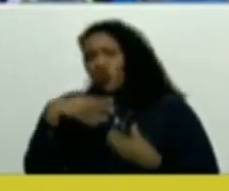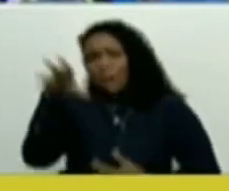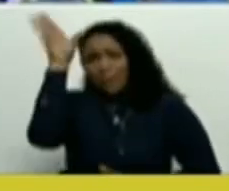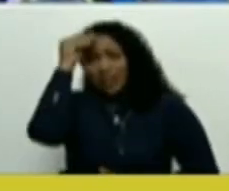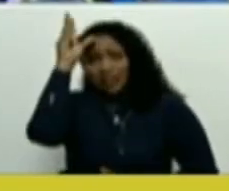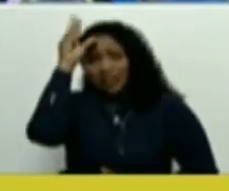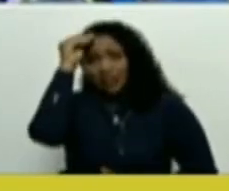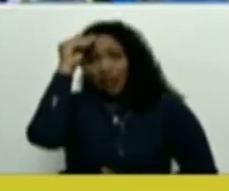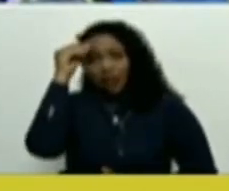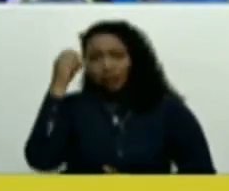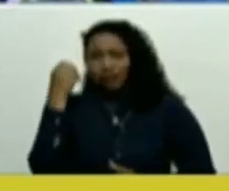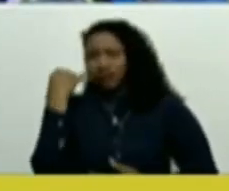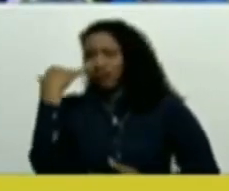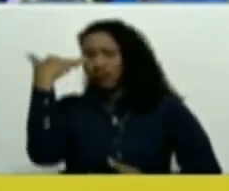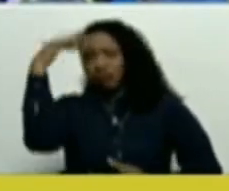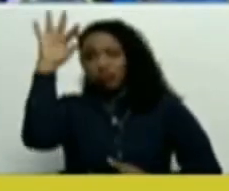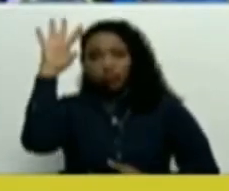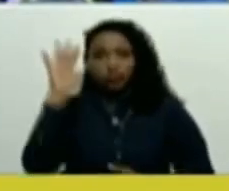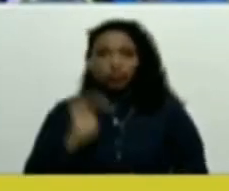innumerables.